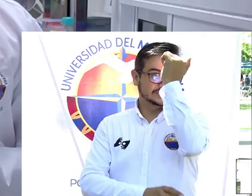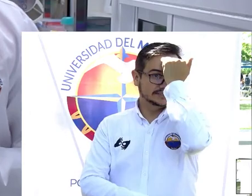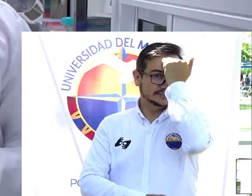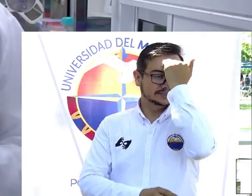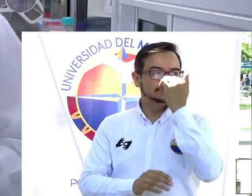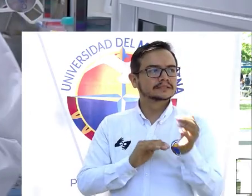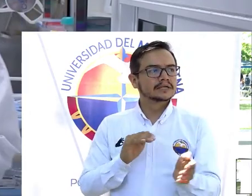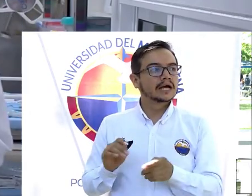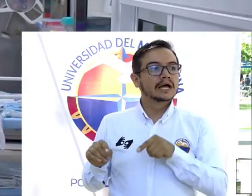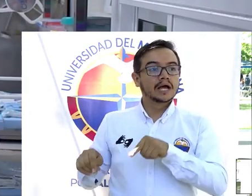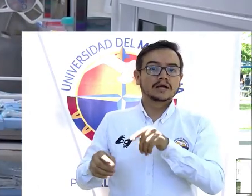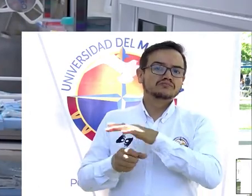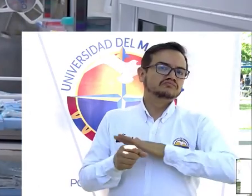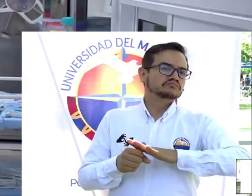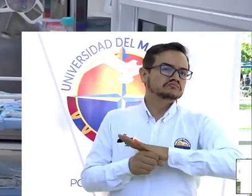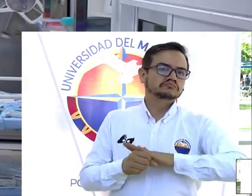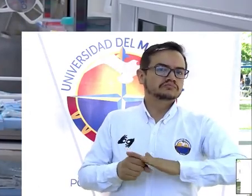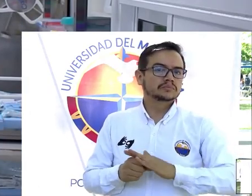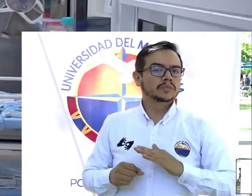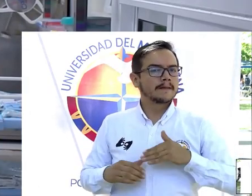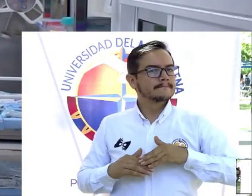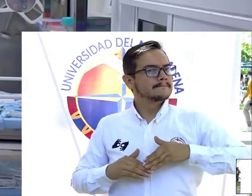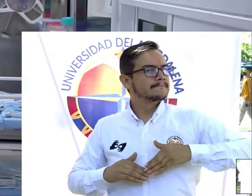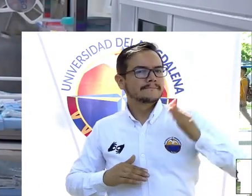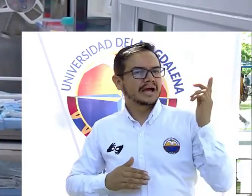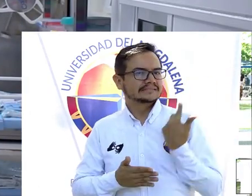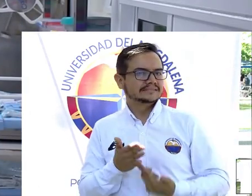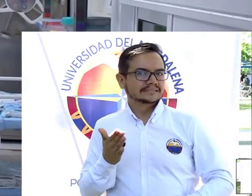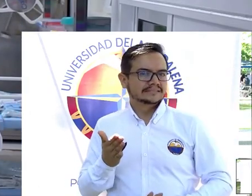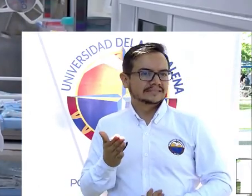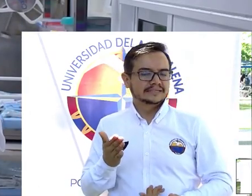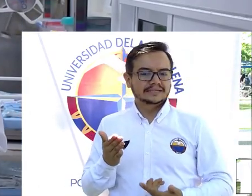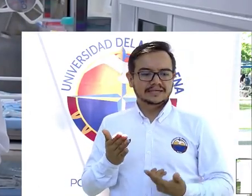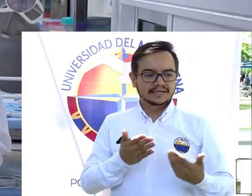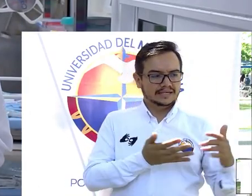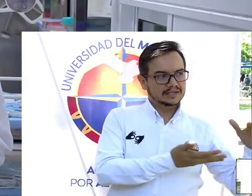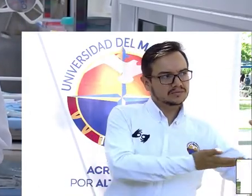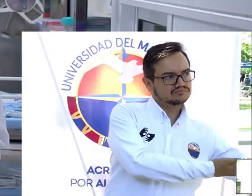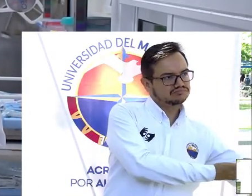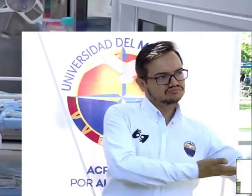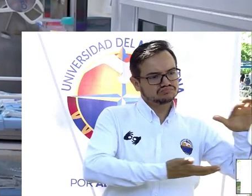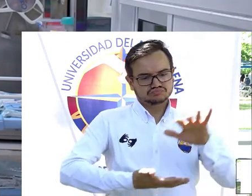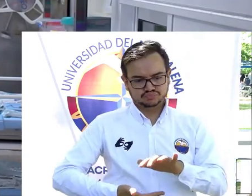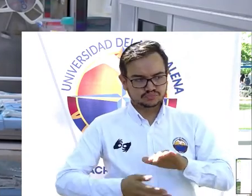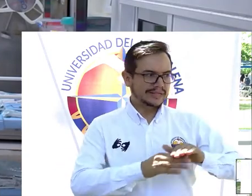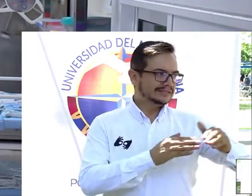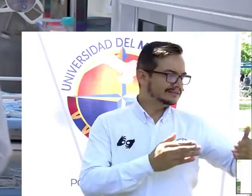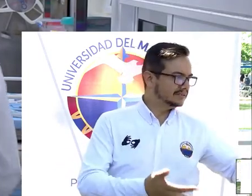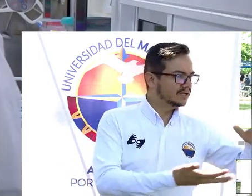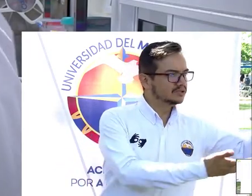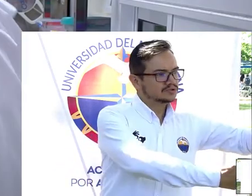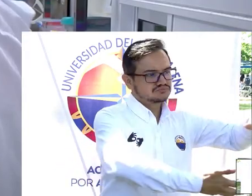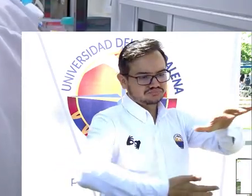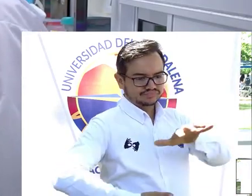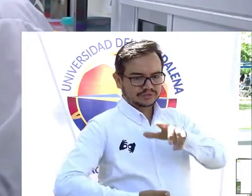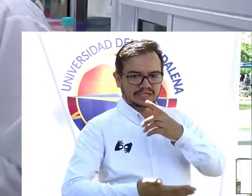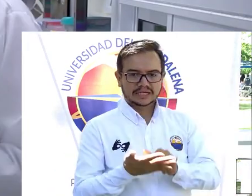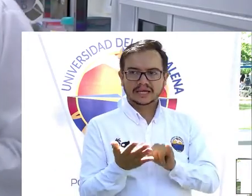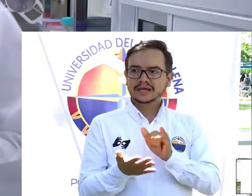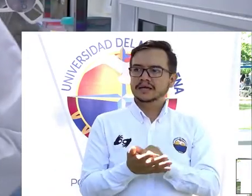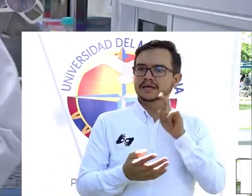esta oportunidad hemos recibido equipos e inmobiliarios en la central de esterilización,